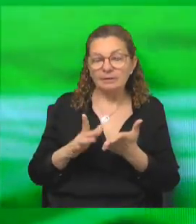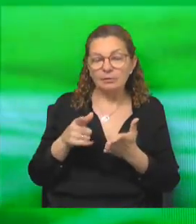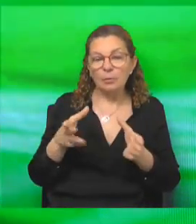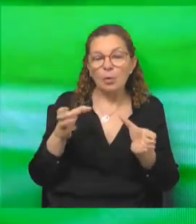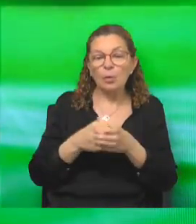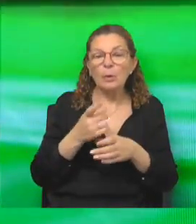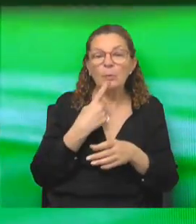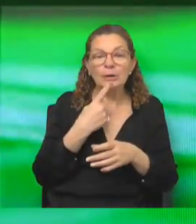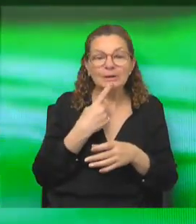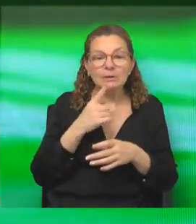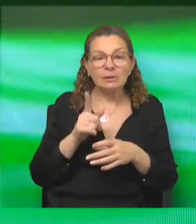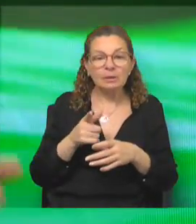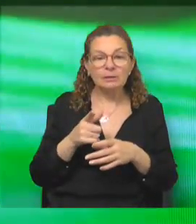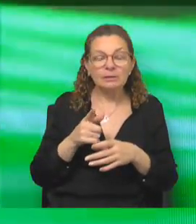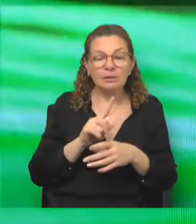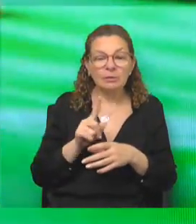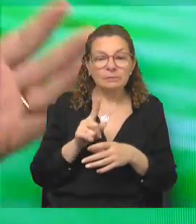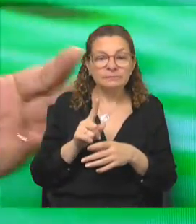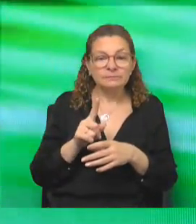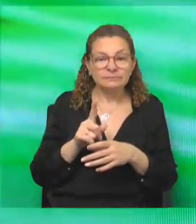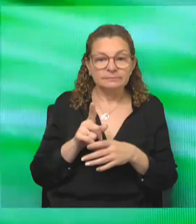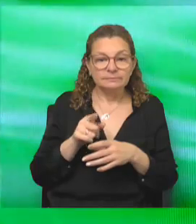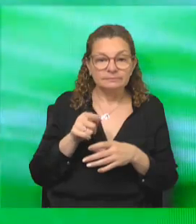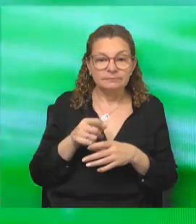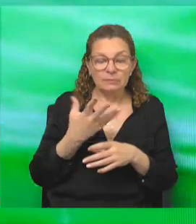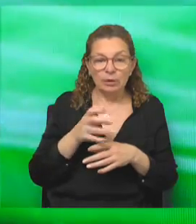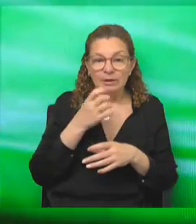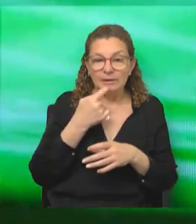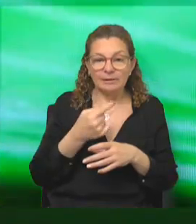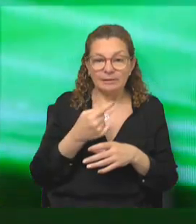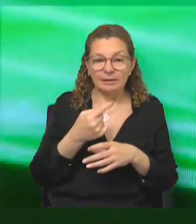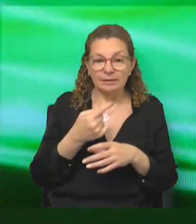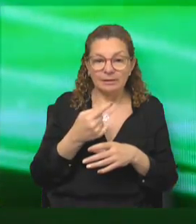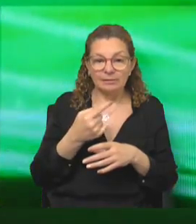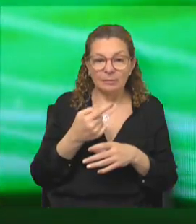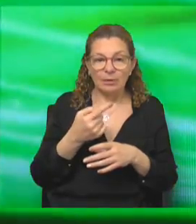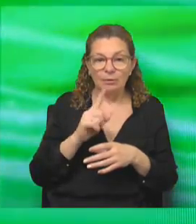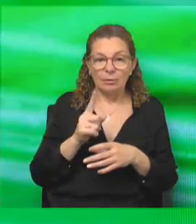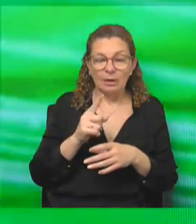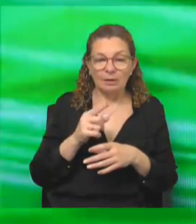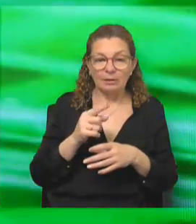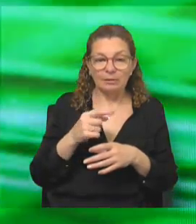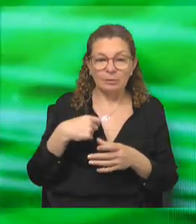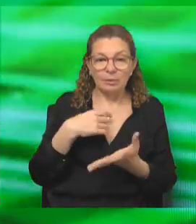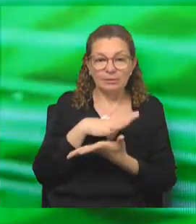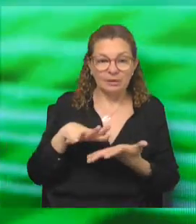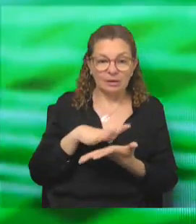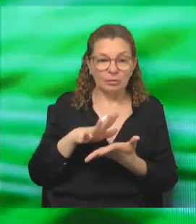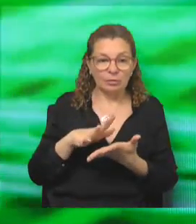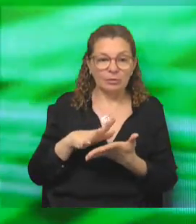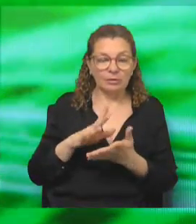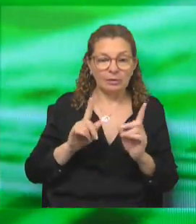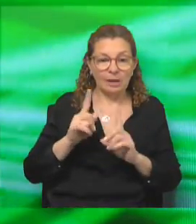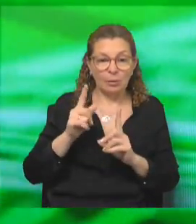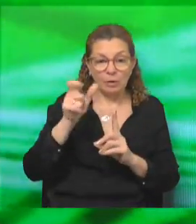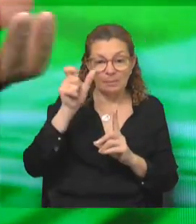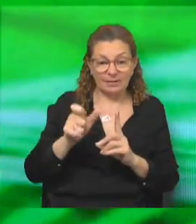partido que no ha tenido y esto no quiere decir que seamos invulnerables pero no ha tenido ninguna situación de que alguno